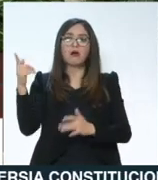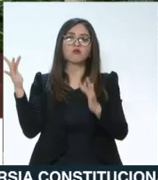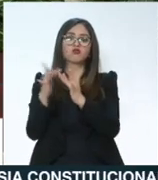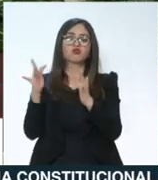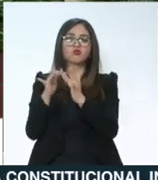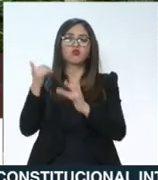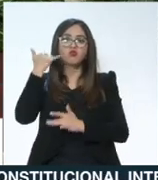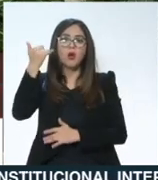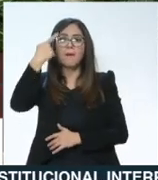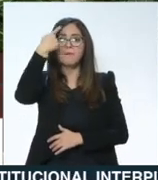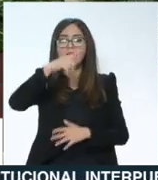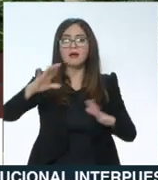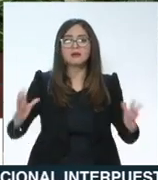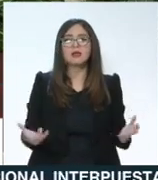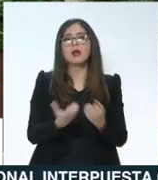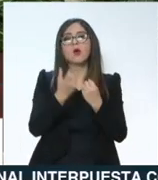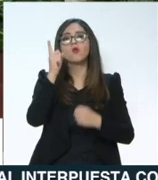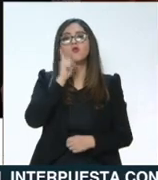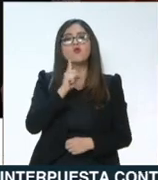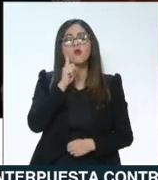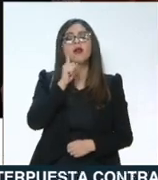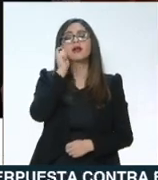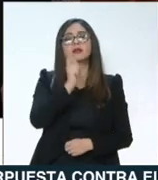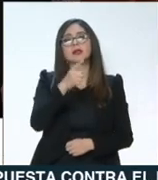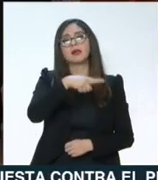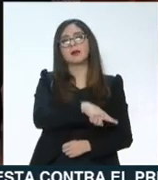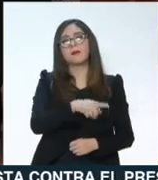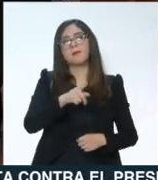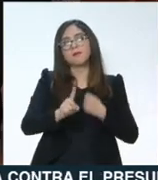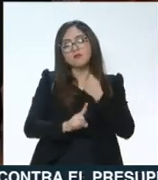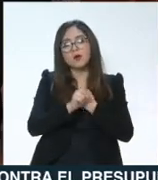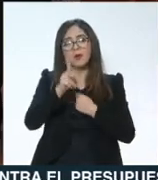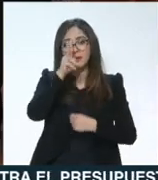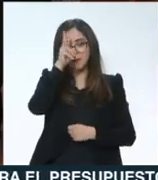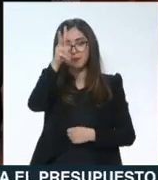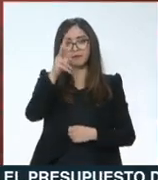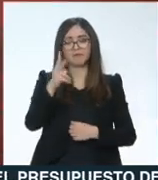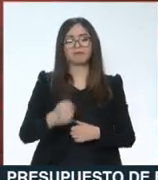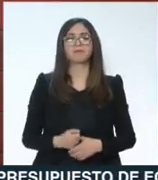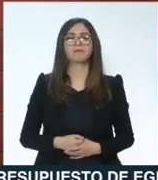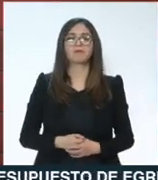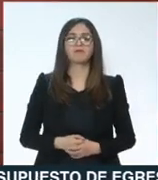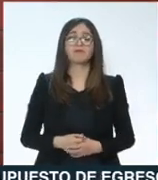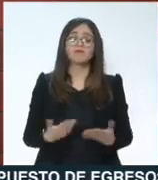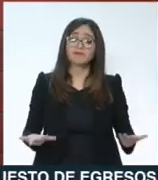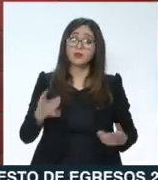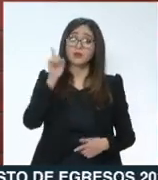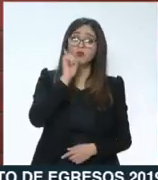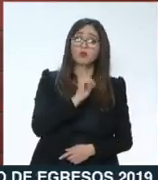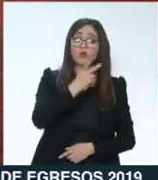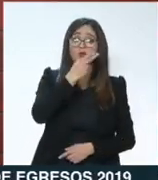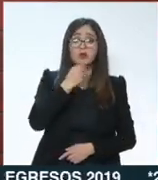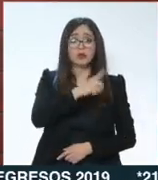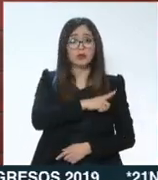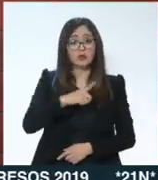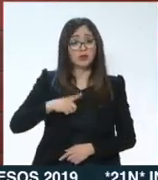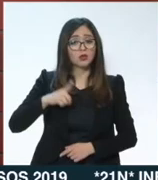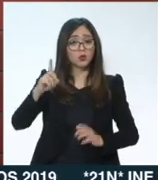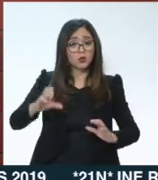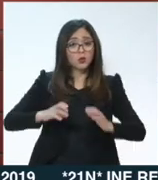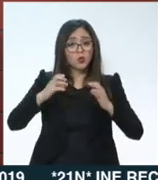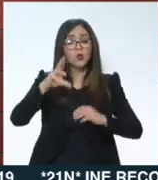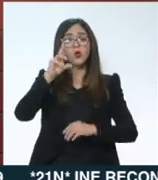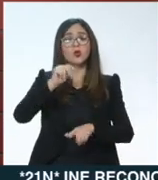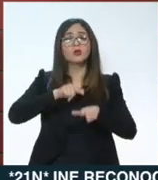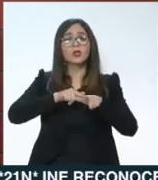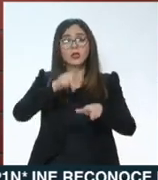para salvaguardar la integridad de mujeres víctimas de violencia. Bueno, pues ahí están todas las mujeres y bueno, también los hombres a sumarnos a no ejercer más este tipo de